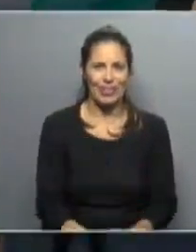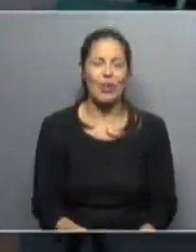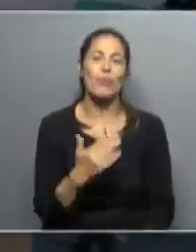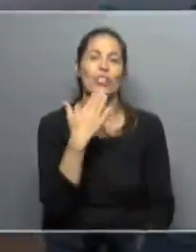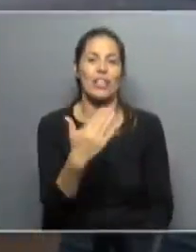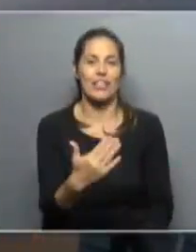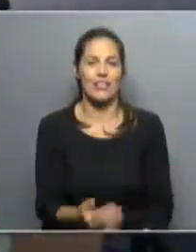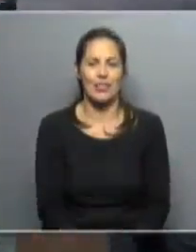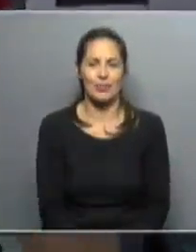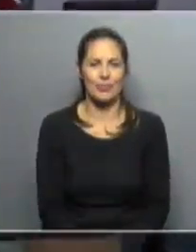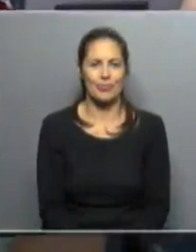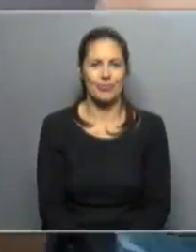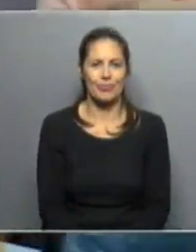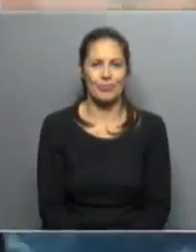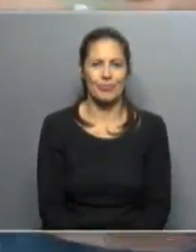Muchas gracias.